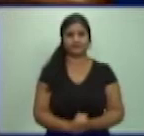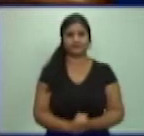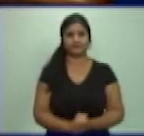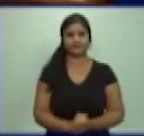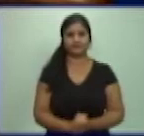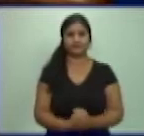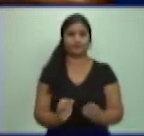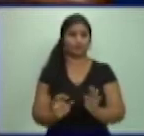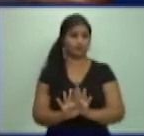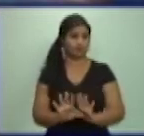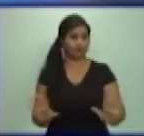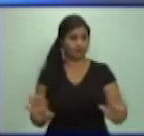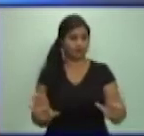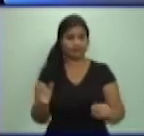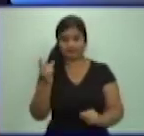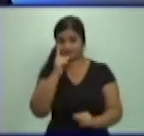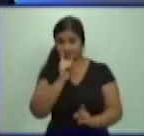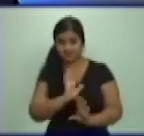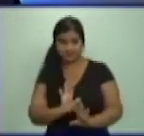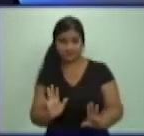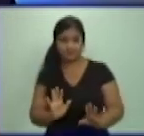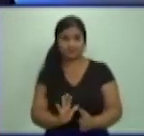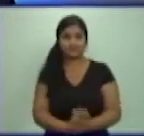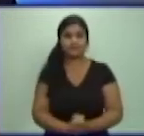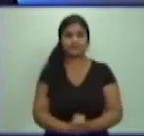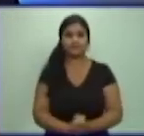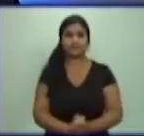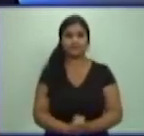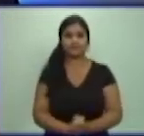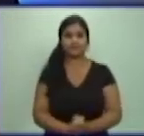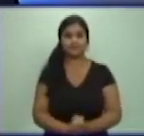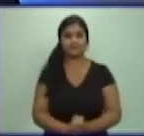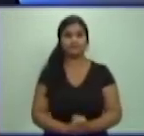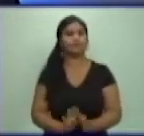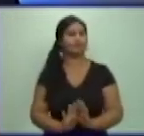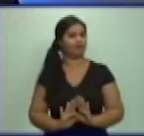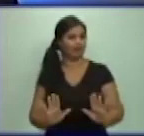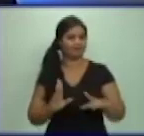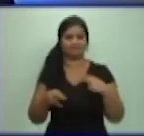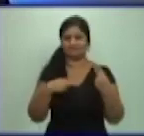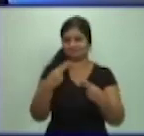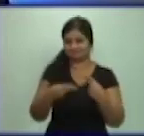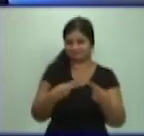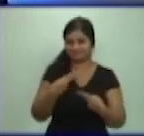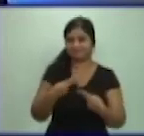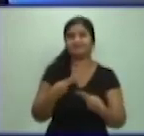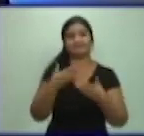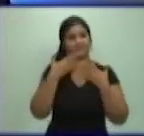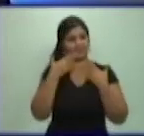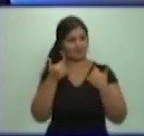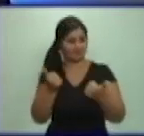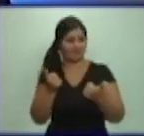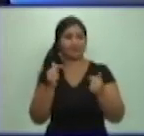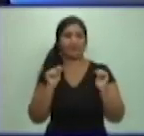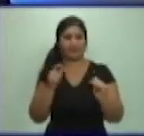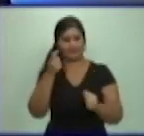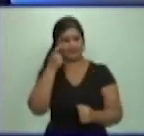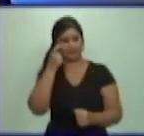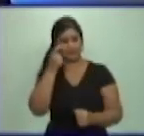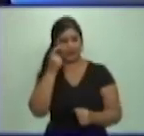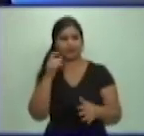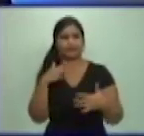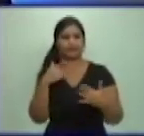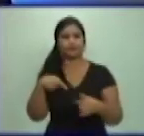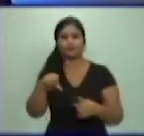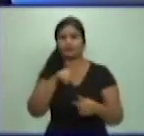¿Ya concluyeron? Me imagino que sí, que lo hayan hecho exitosamente. Bueno, vamos a revisar. Vamos a ver si